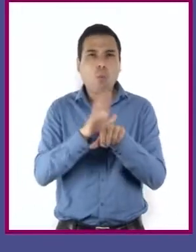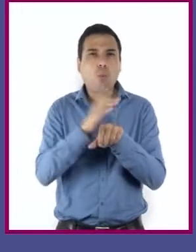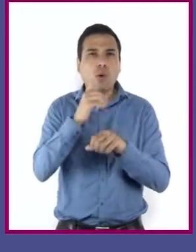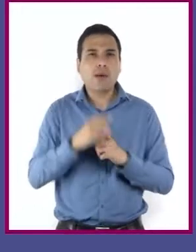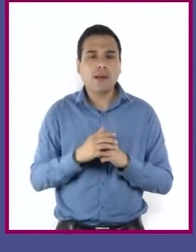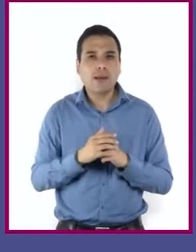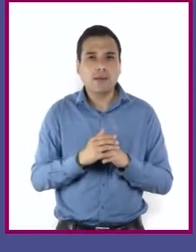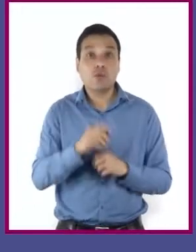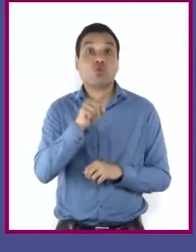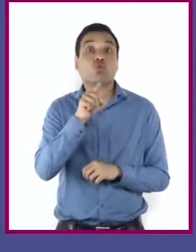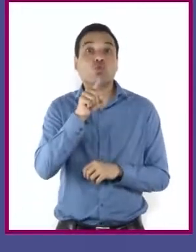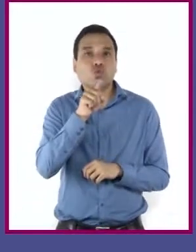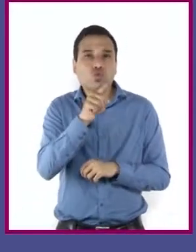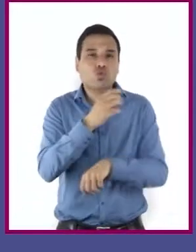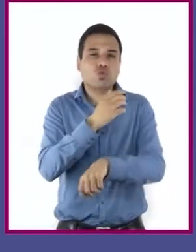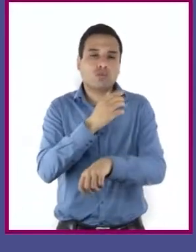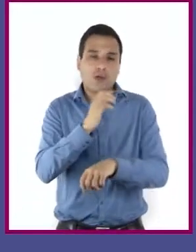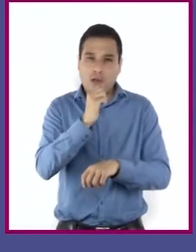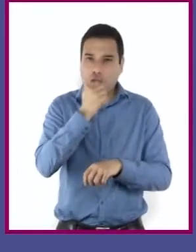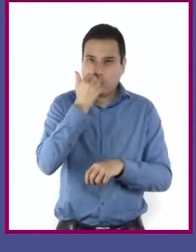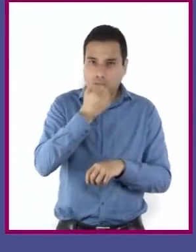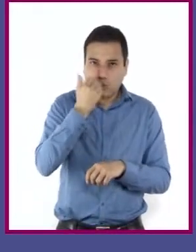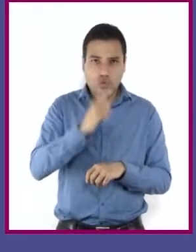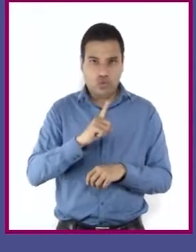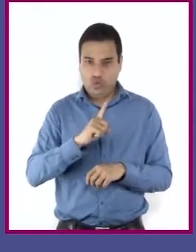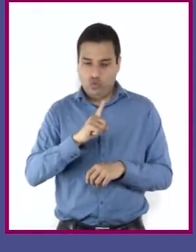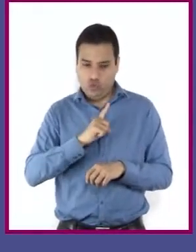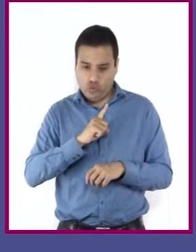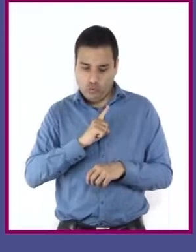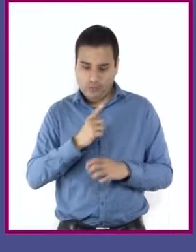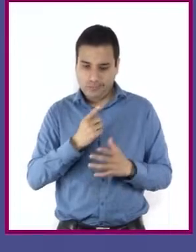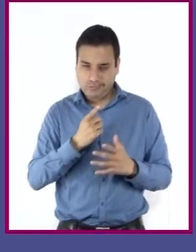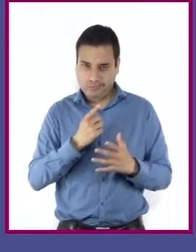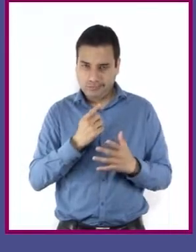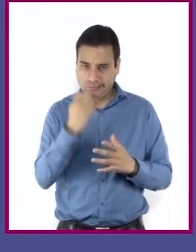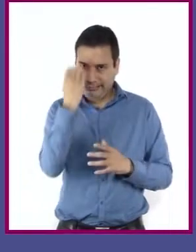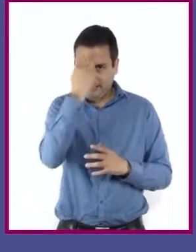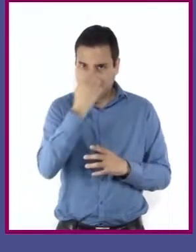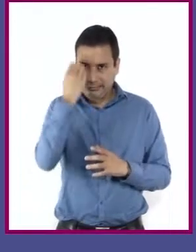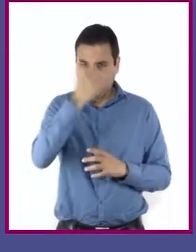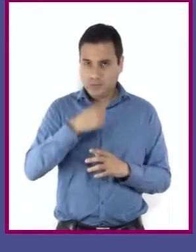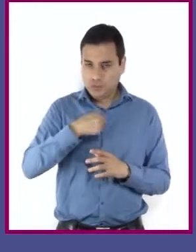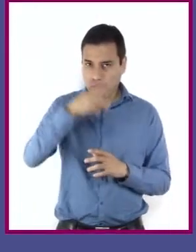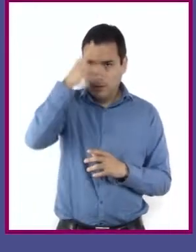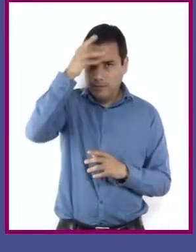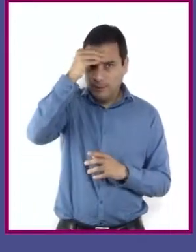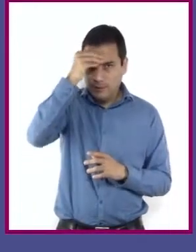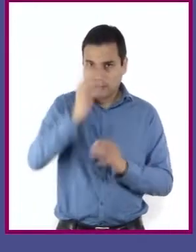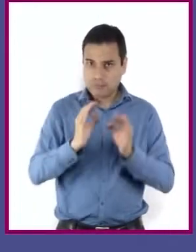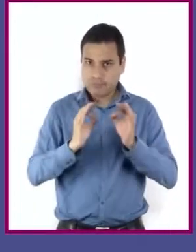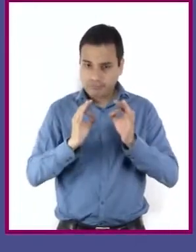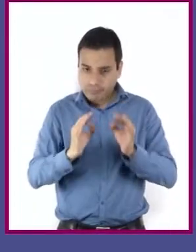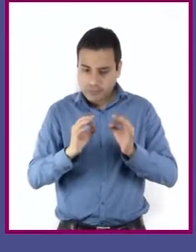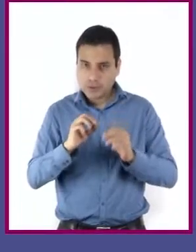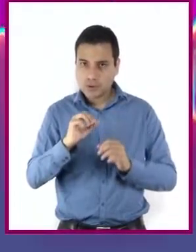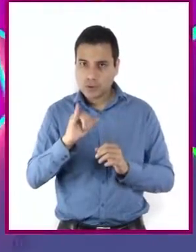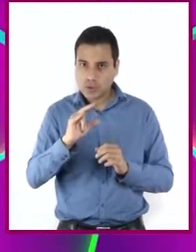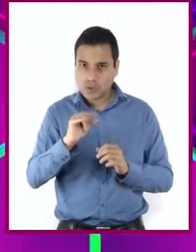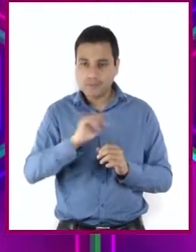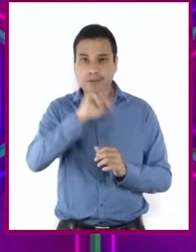sus procesos de aprendizaje y sus actuaciones, para que con ello puedan contar con bases para mejorar su